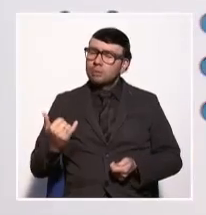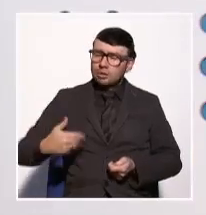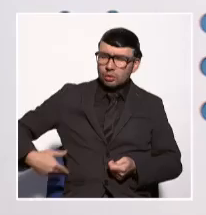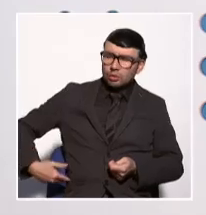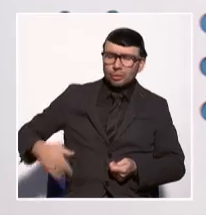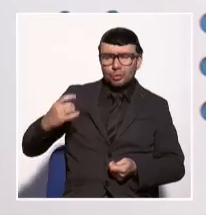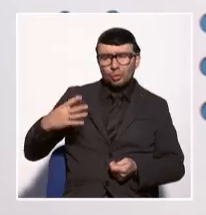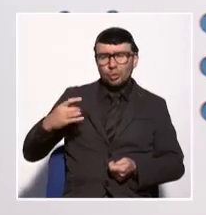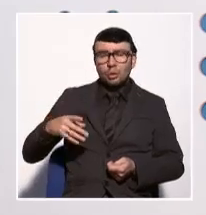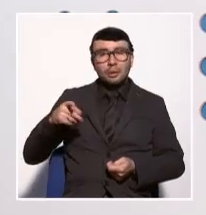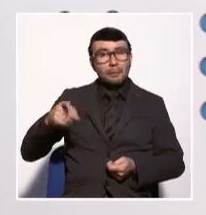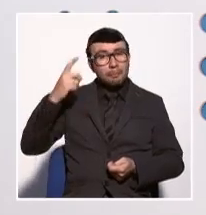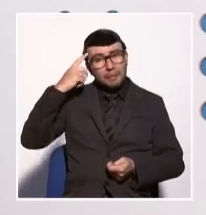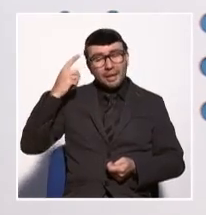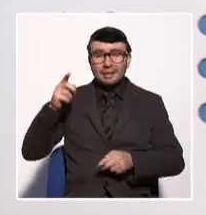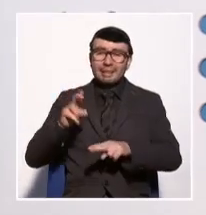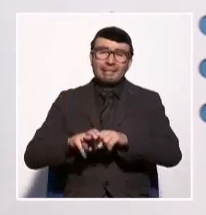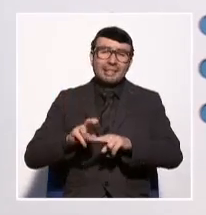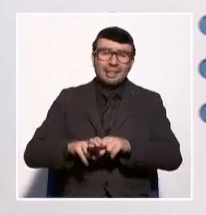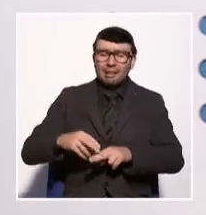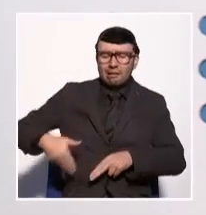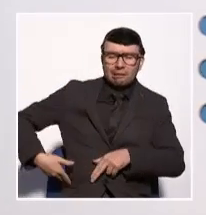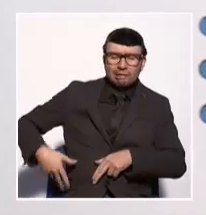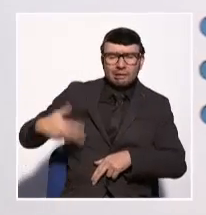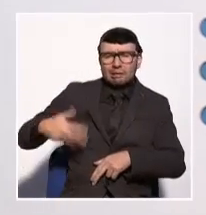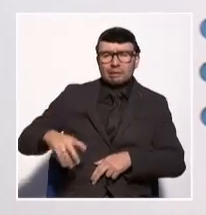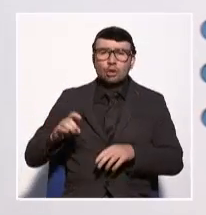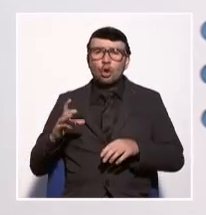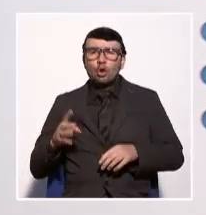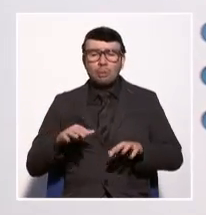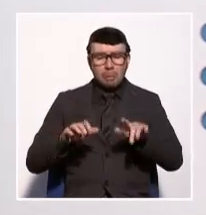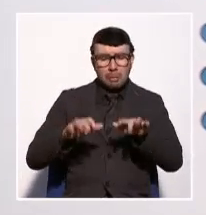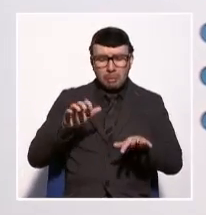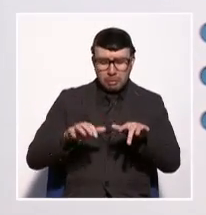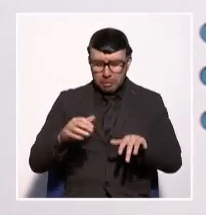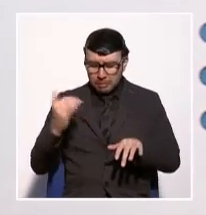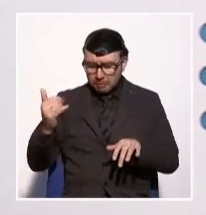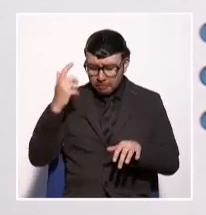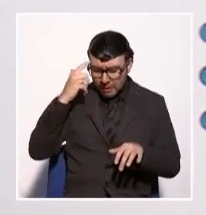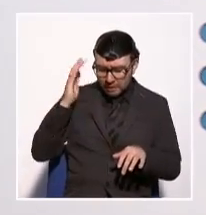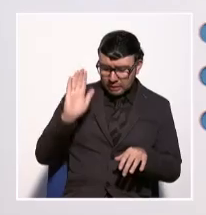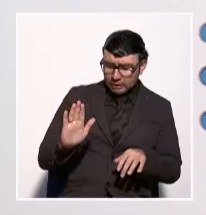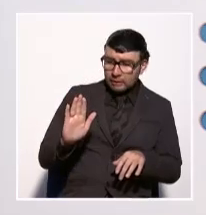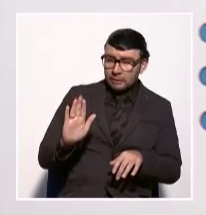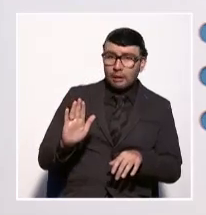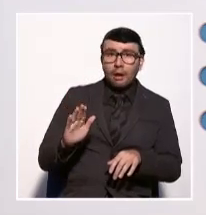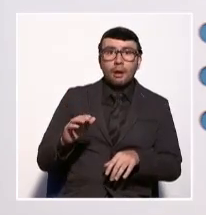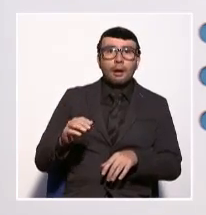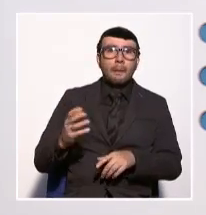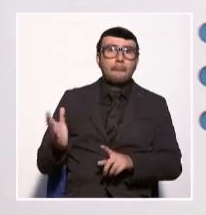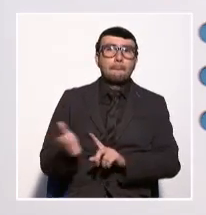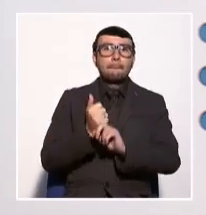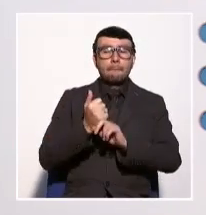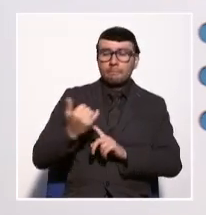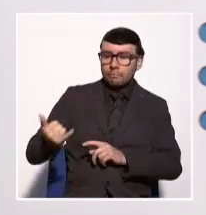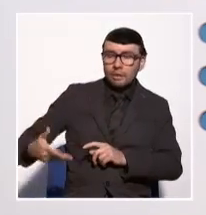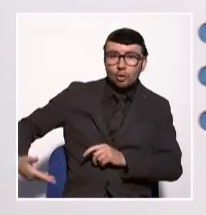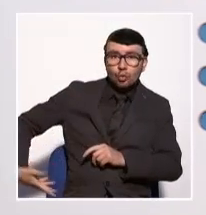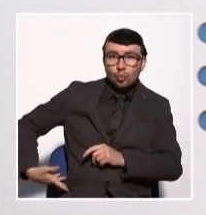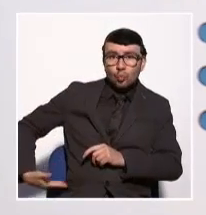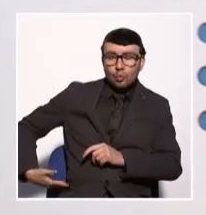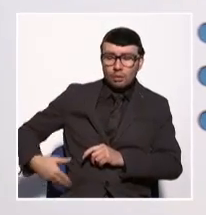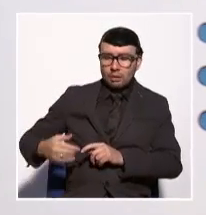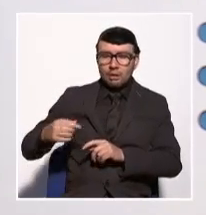cintura que la gente cree que es porque la silla que el computador que la mala posición un tumor en el riñón y